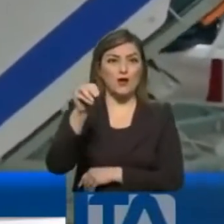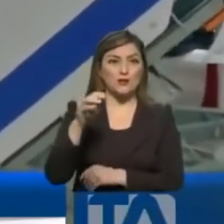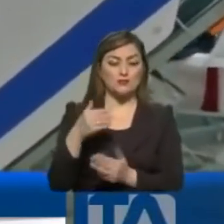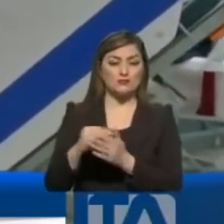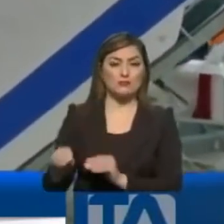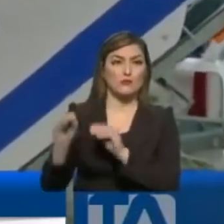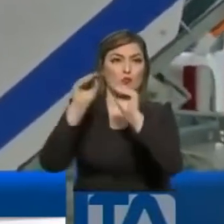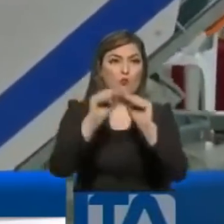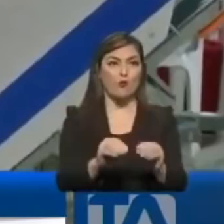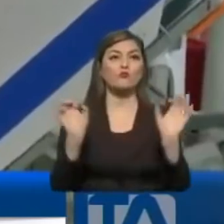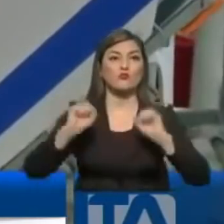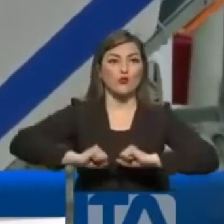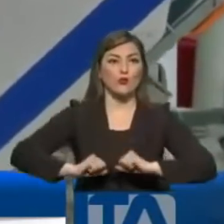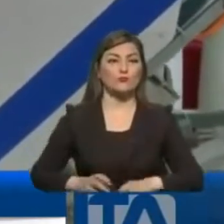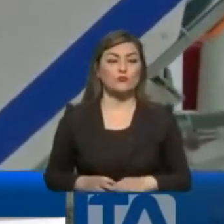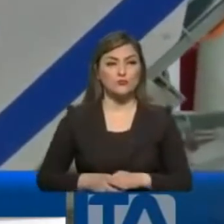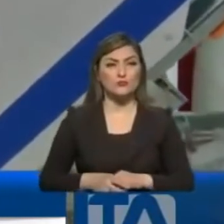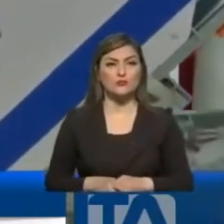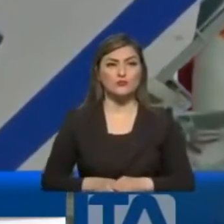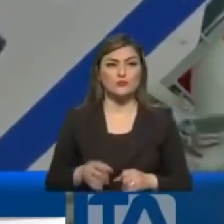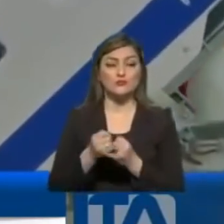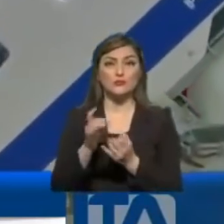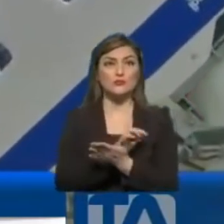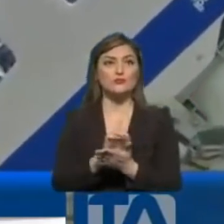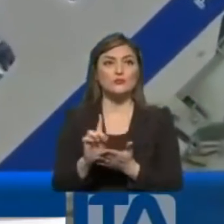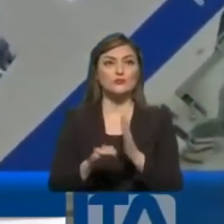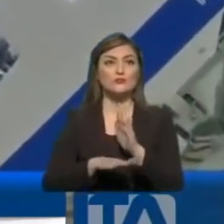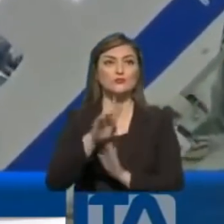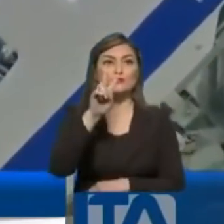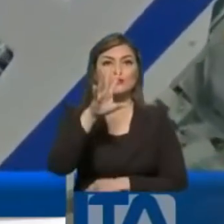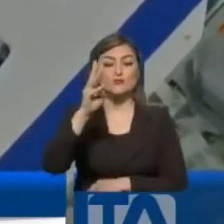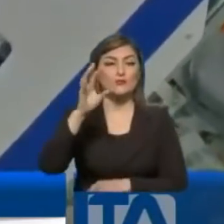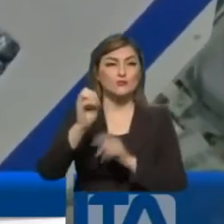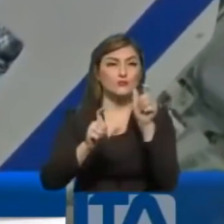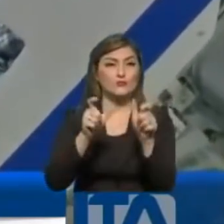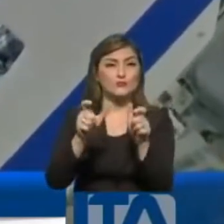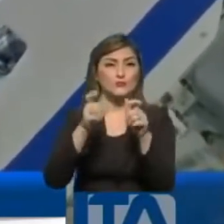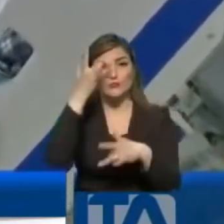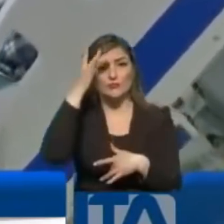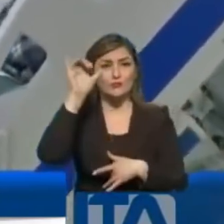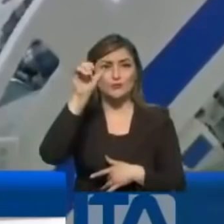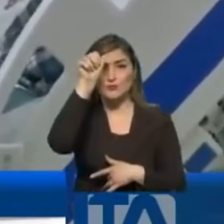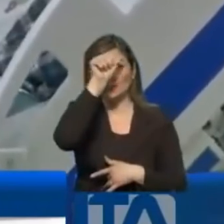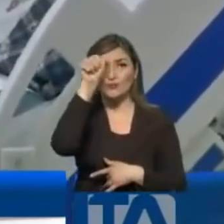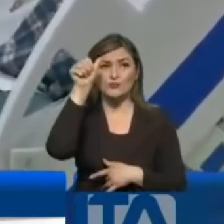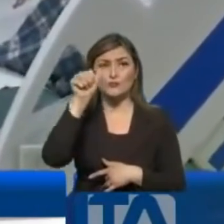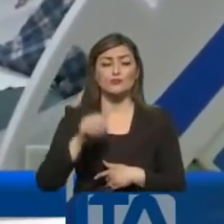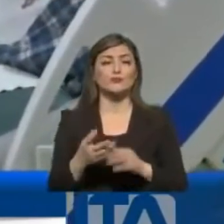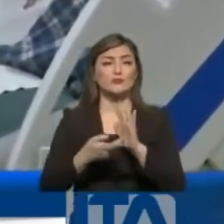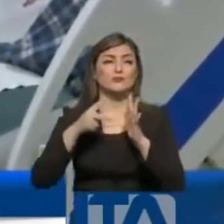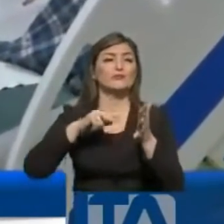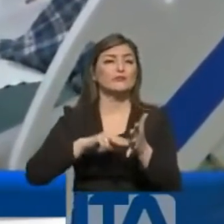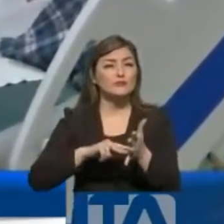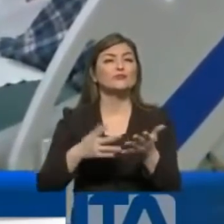puedan movilizarse. Nosotros en este fin de semana hemos recibido más de 260 pacientes entre sábado y domingo. Esto quiere